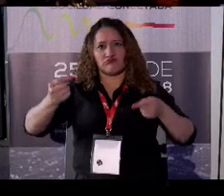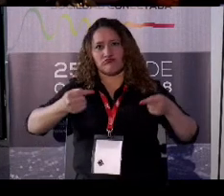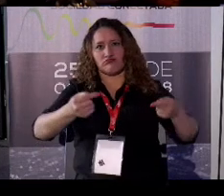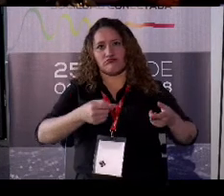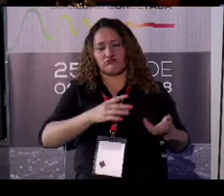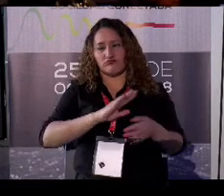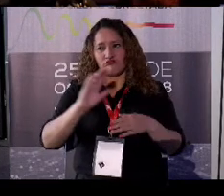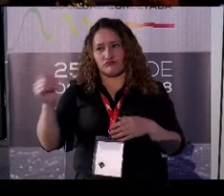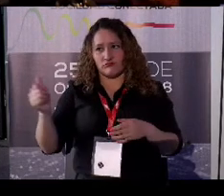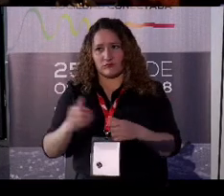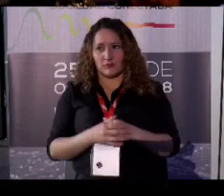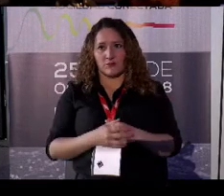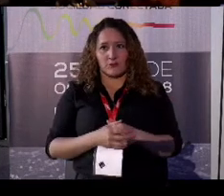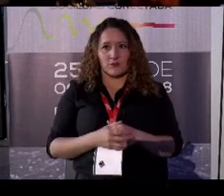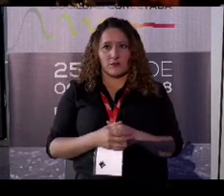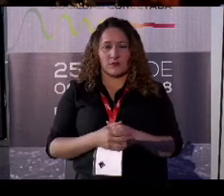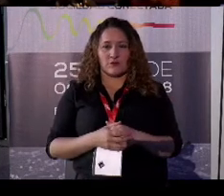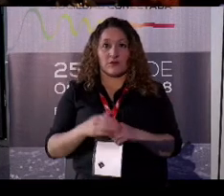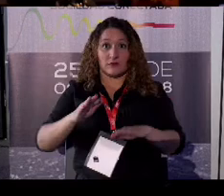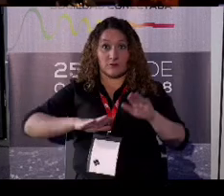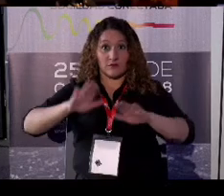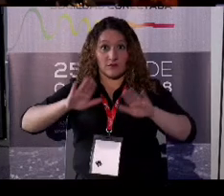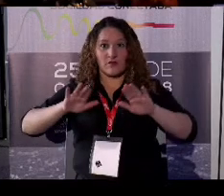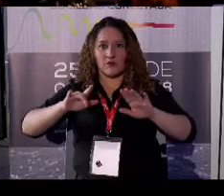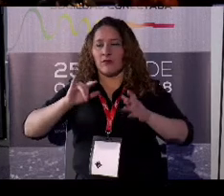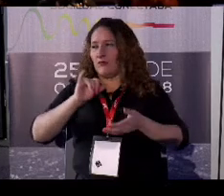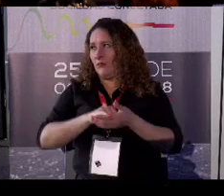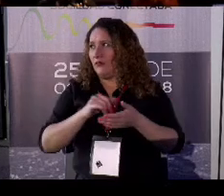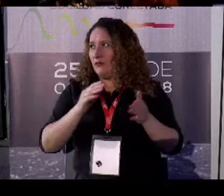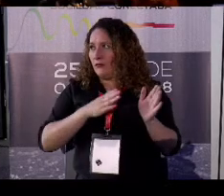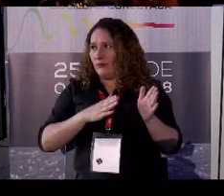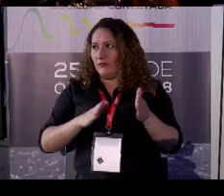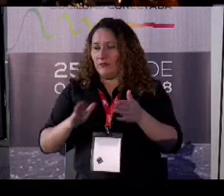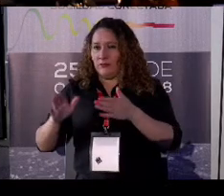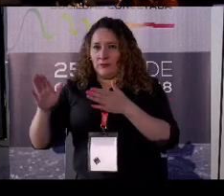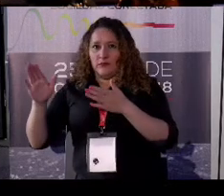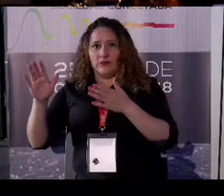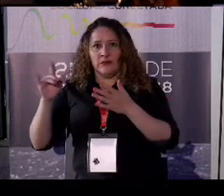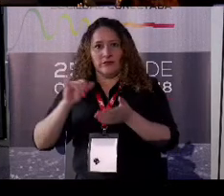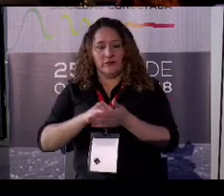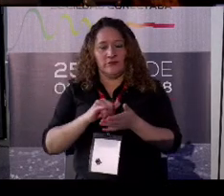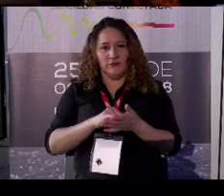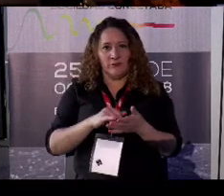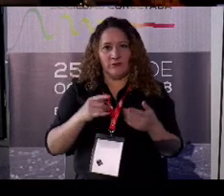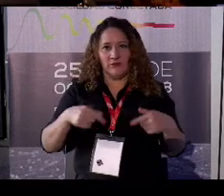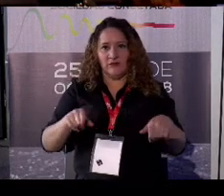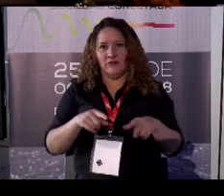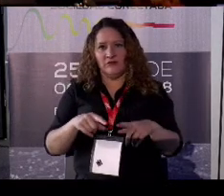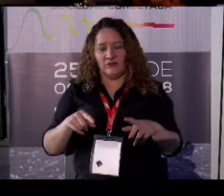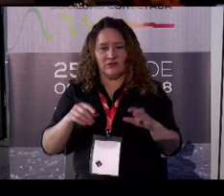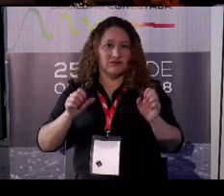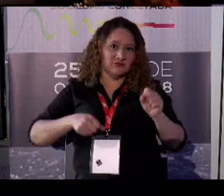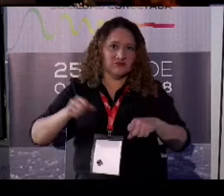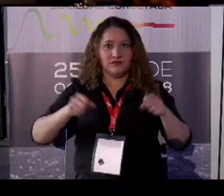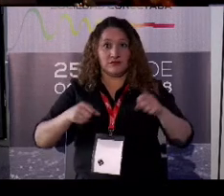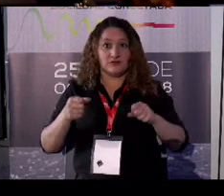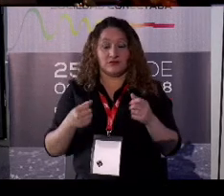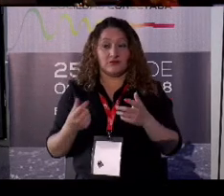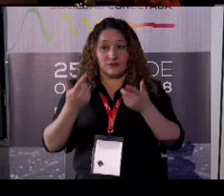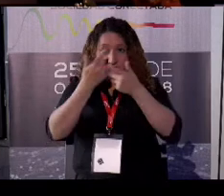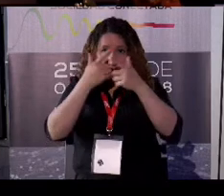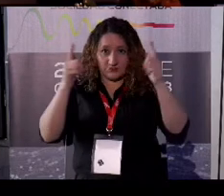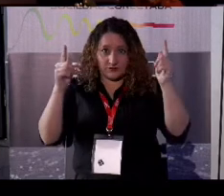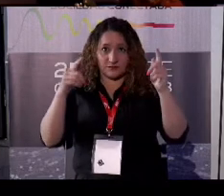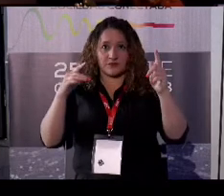con otros. Las subastas se están moviendo hacia allá y este es un ejemplo de que es posible enriquecer el lenguaje